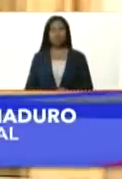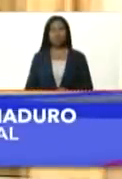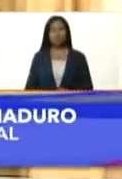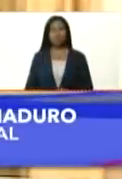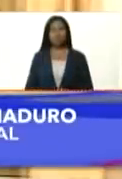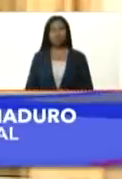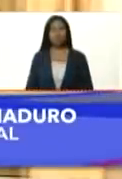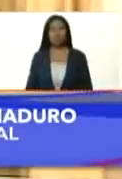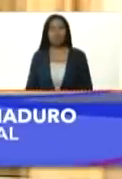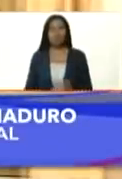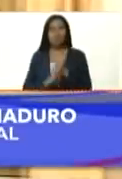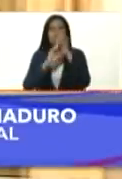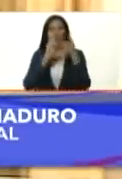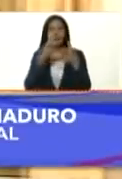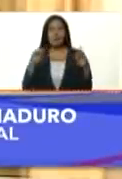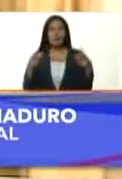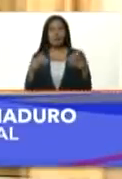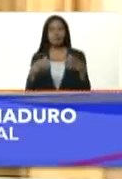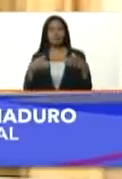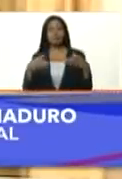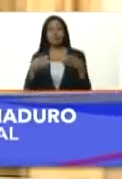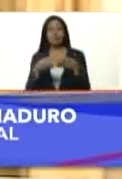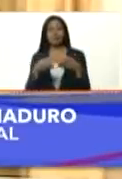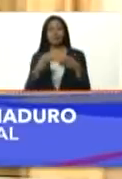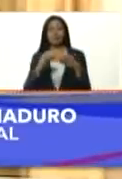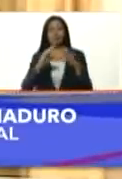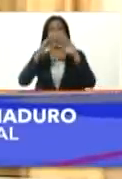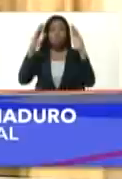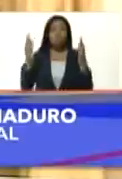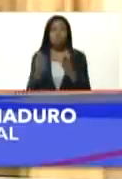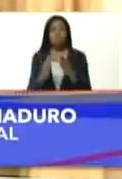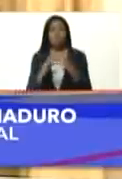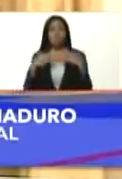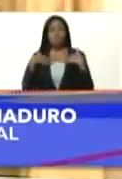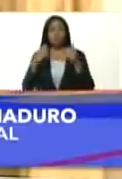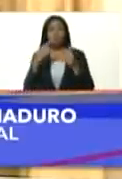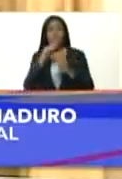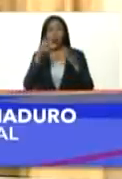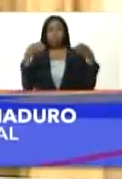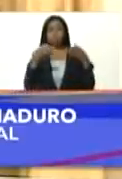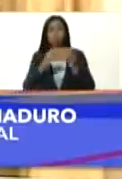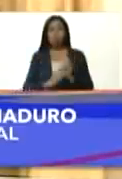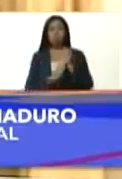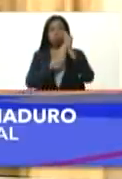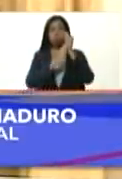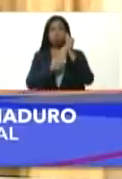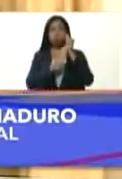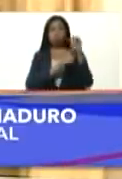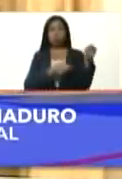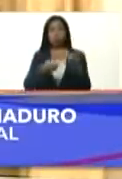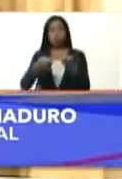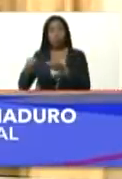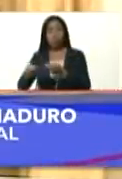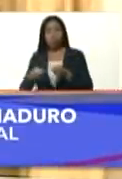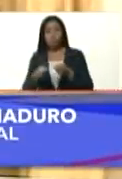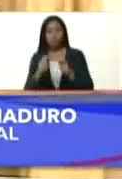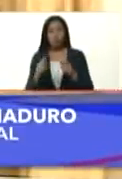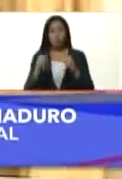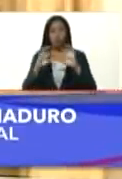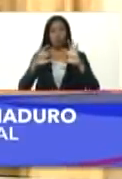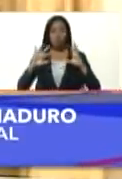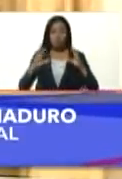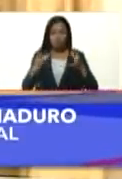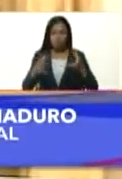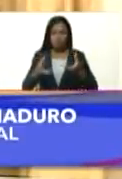director general de la Organización Mundial de la Salud, que es el organismo rector en el manejo de esta pandemia